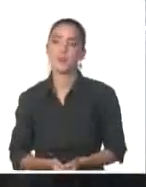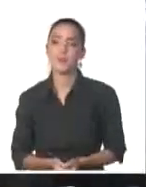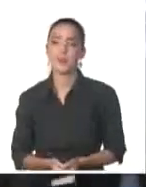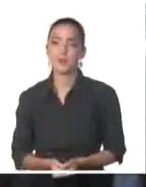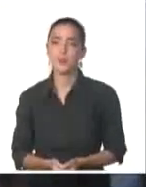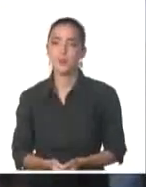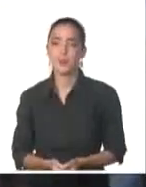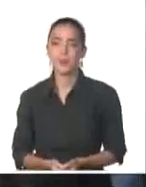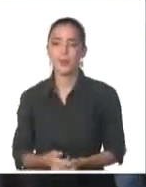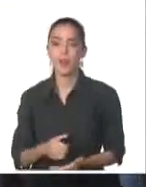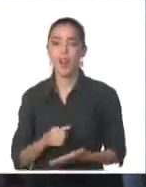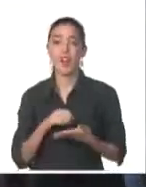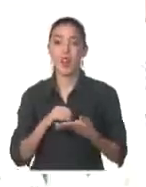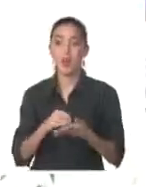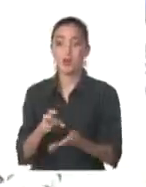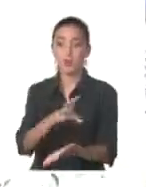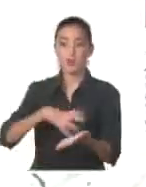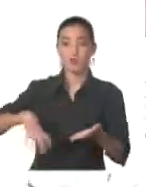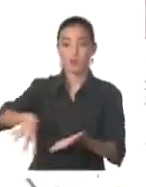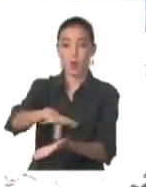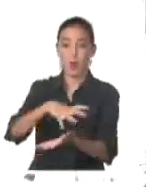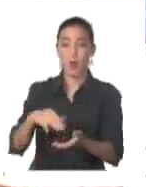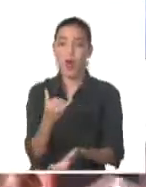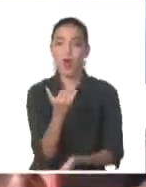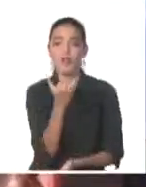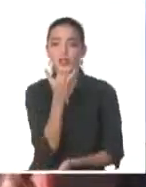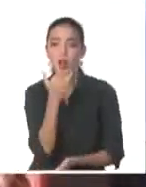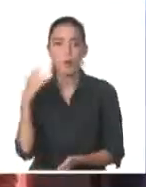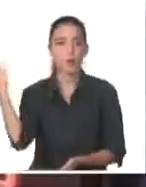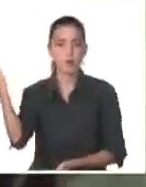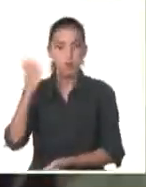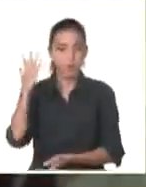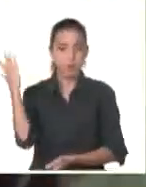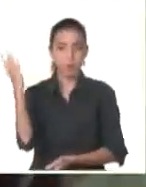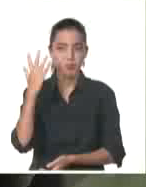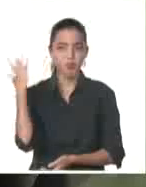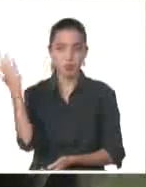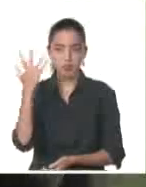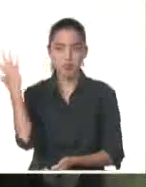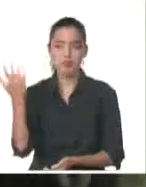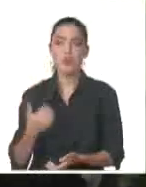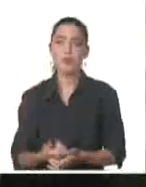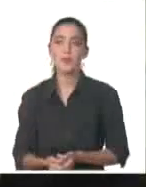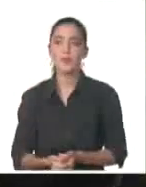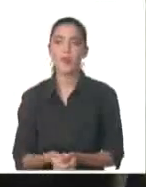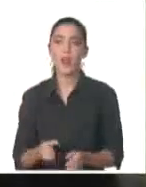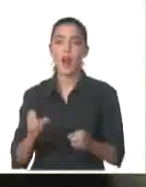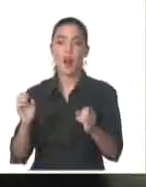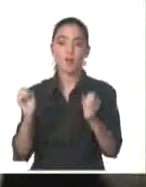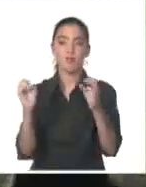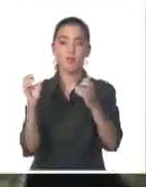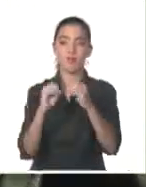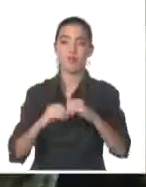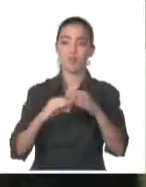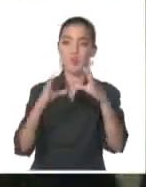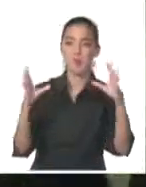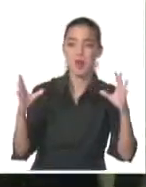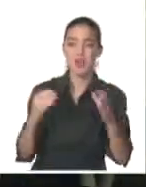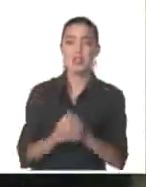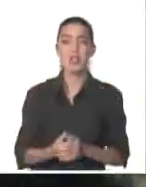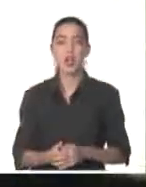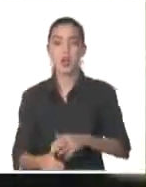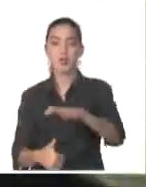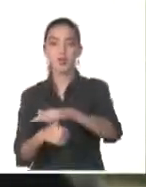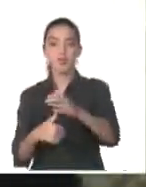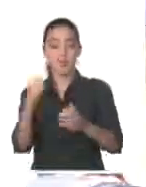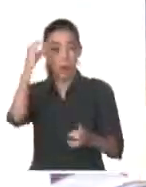Al encuentro con las poblaciones más afectadas por el huracán Oscar en el oriente del país, llegó la mañana de este miércoles el presidente del Consejo de Defensa Nacional,